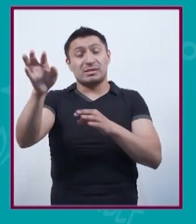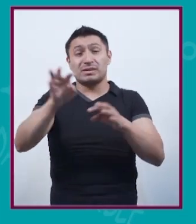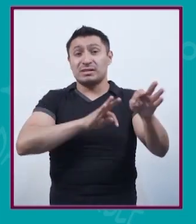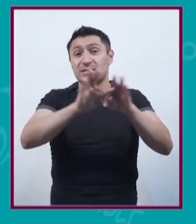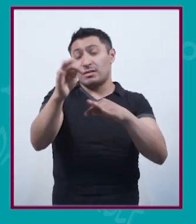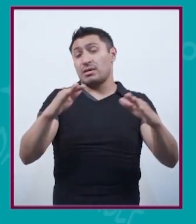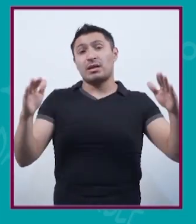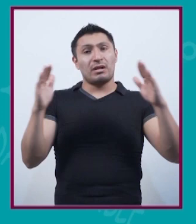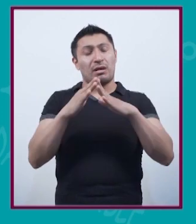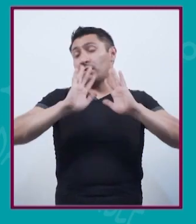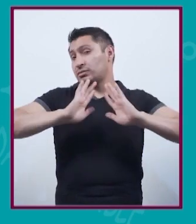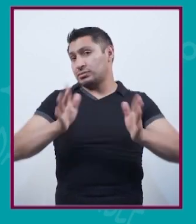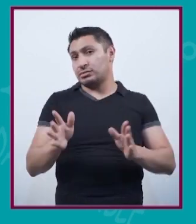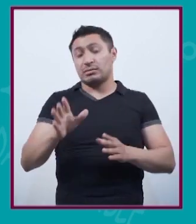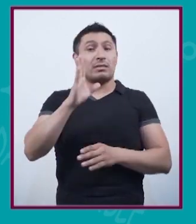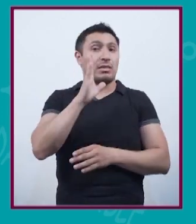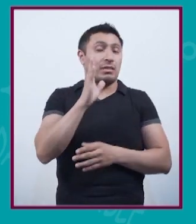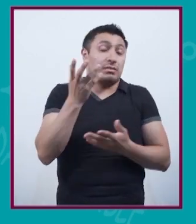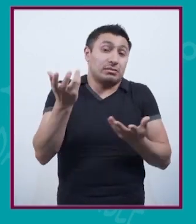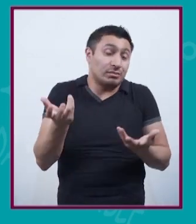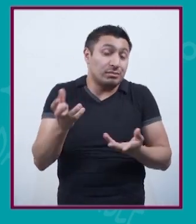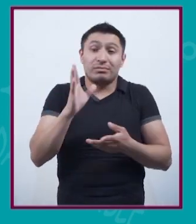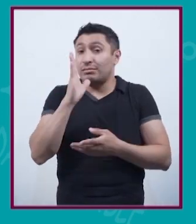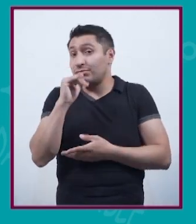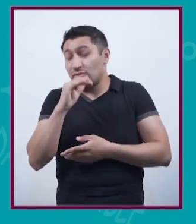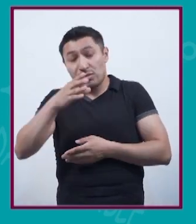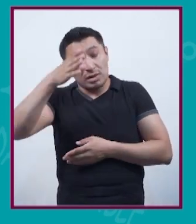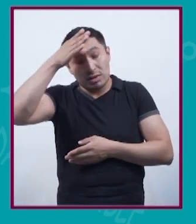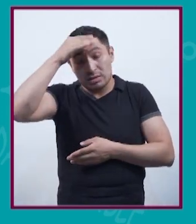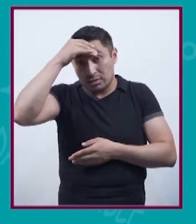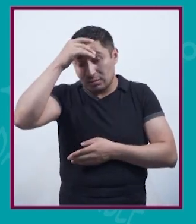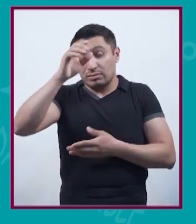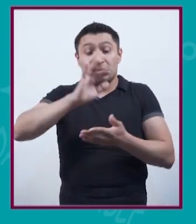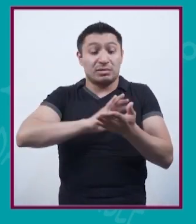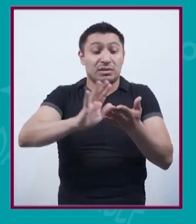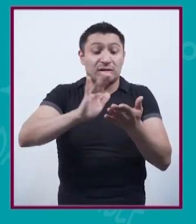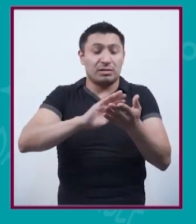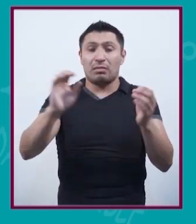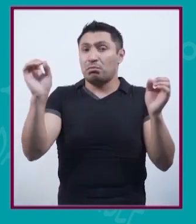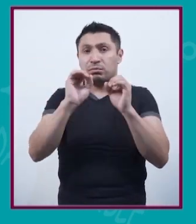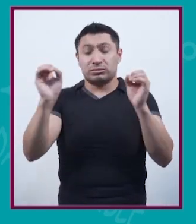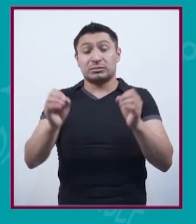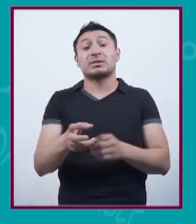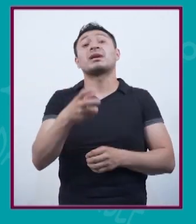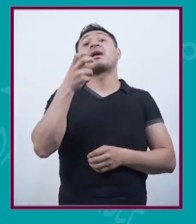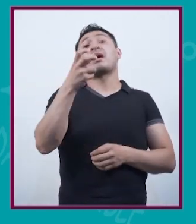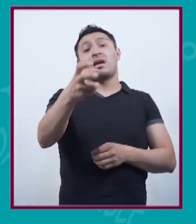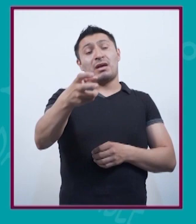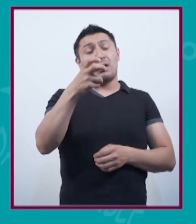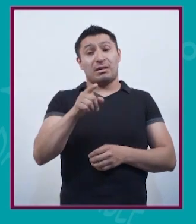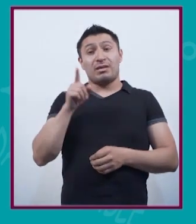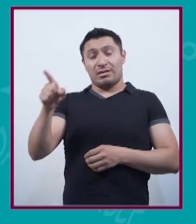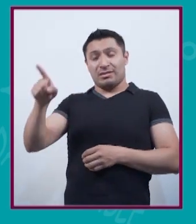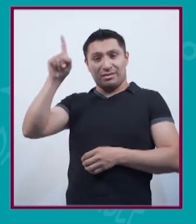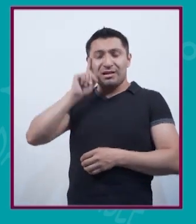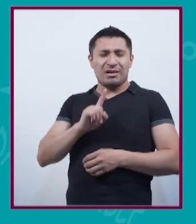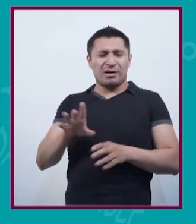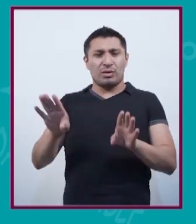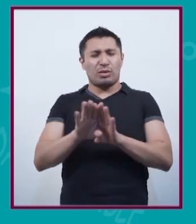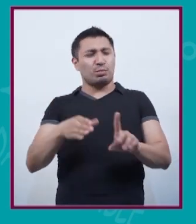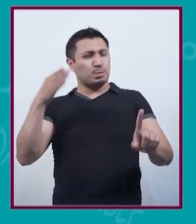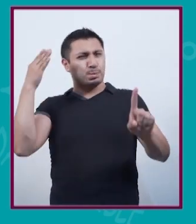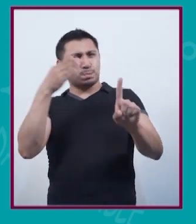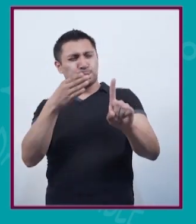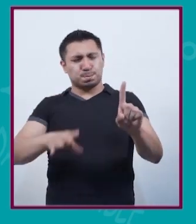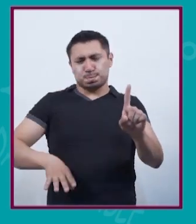y literatura. En aquel entonces, lo más común era que las mujeres únicamente trabajaran en el hogar. No podían, por